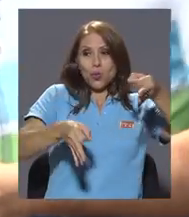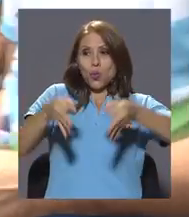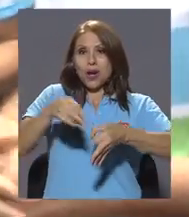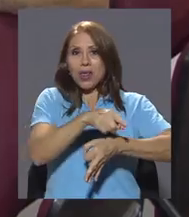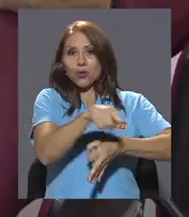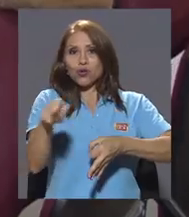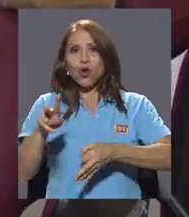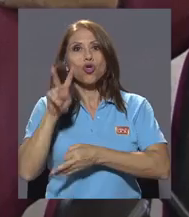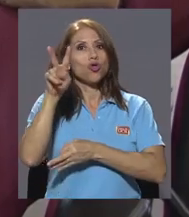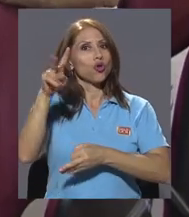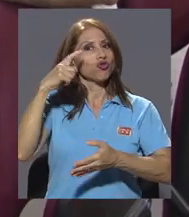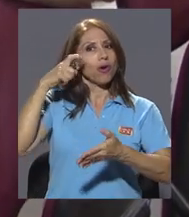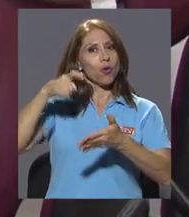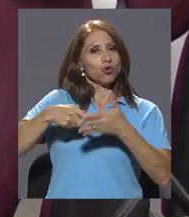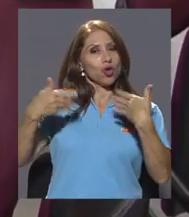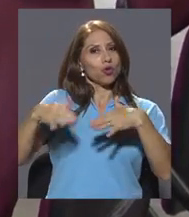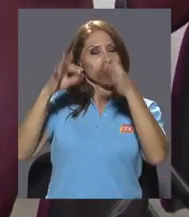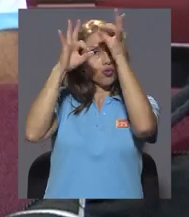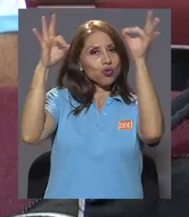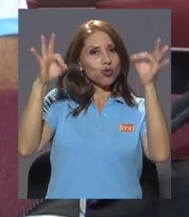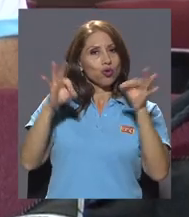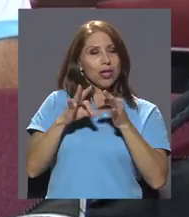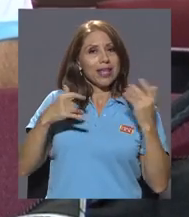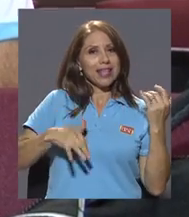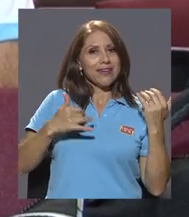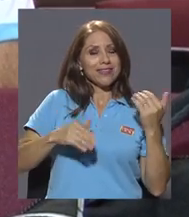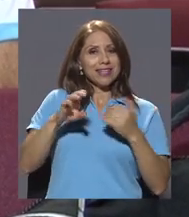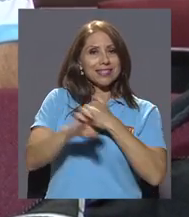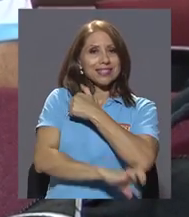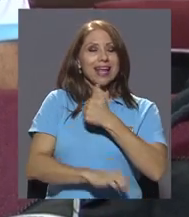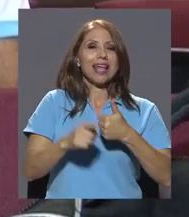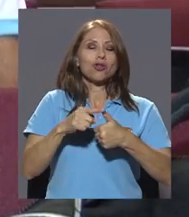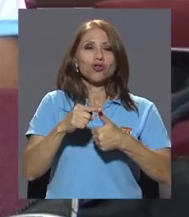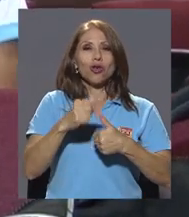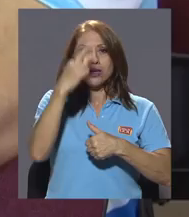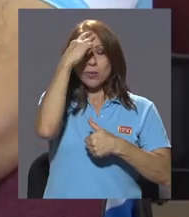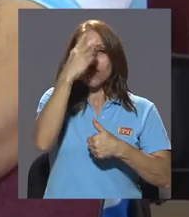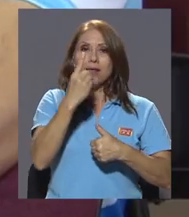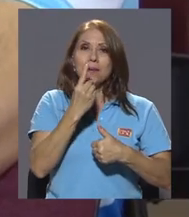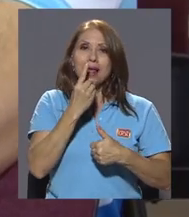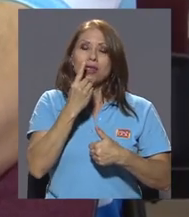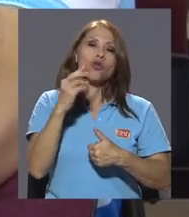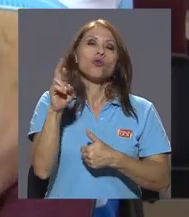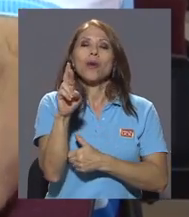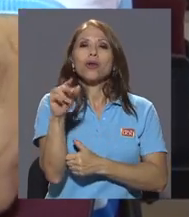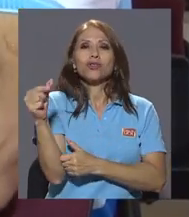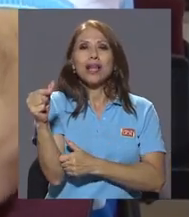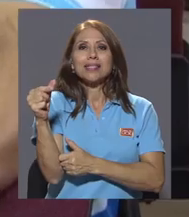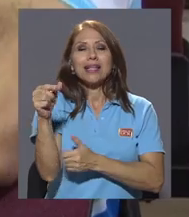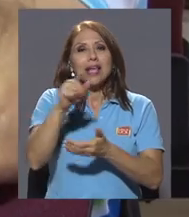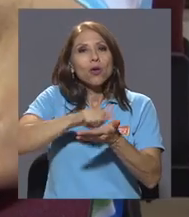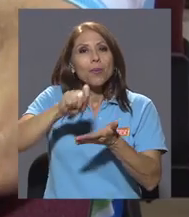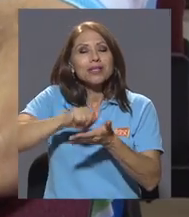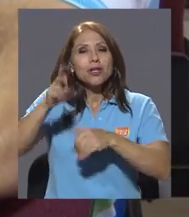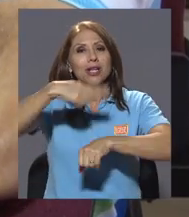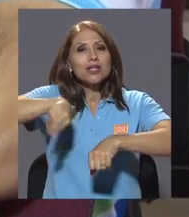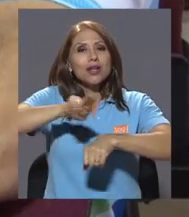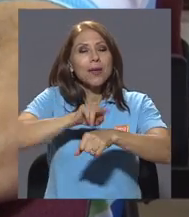2 reconocidos guitarristas extranjeros: el dominicano Rubén González del Conservatorio Nacional de Música de Santo Domingo